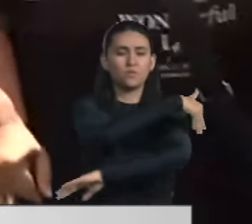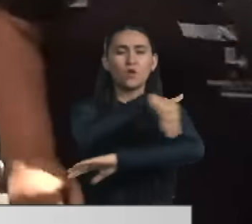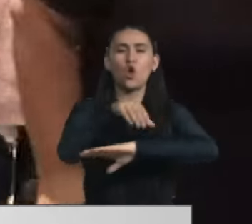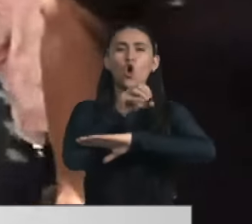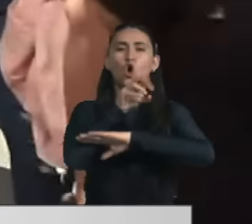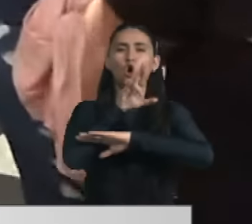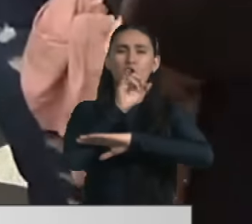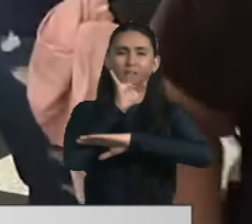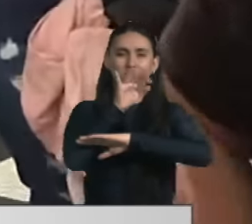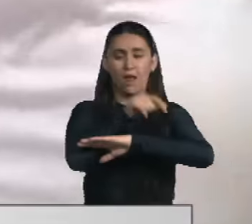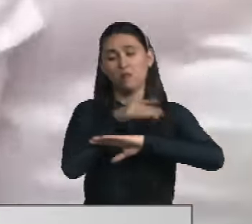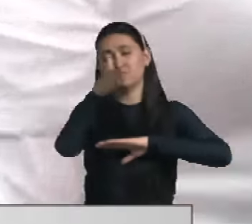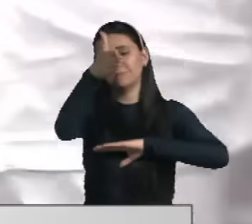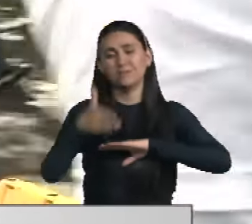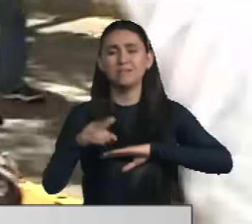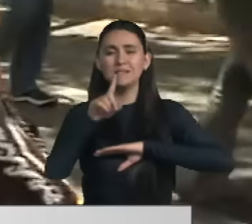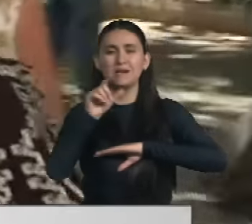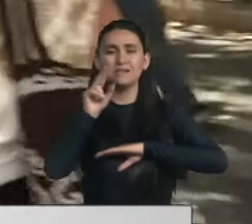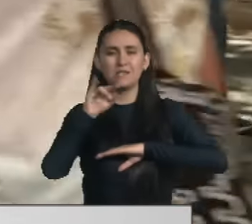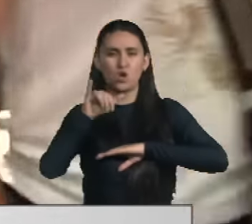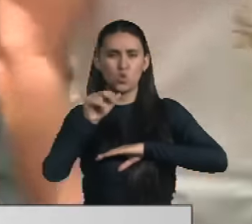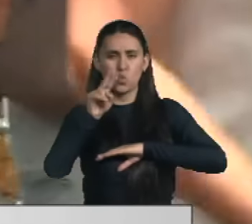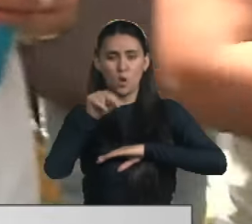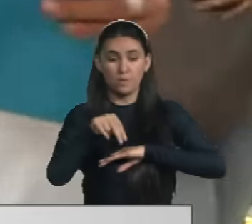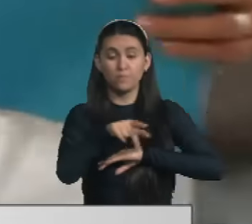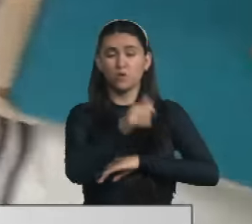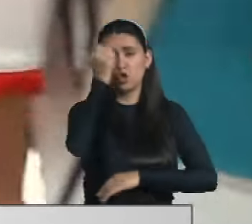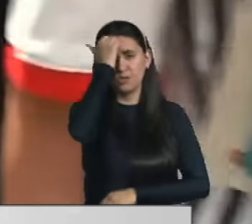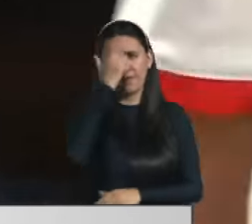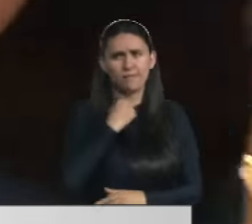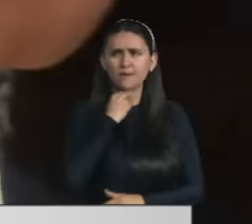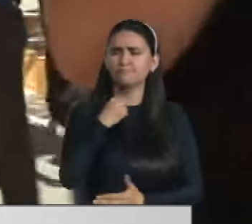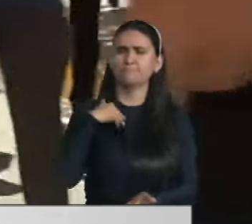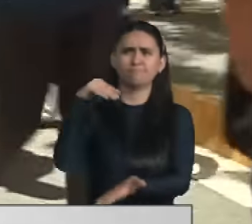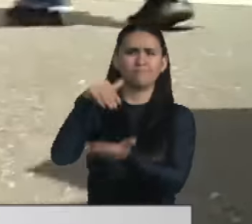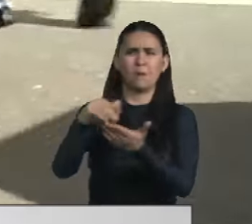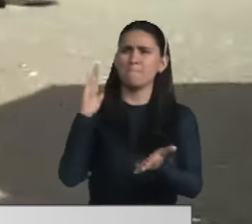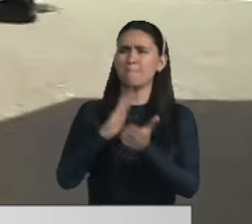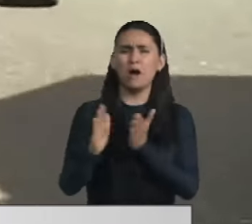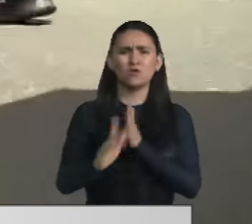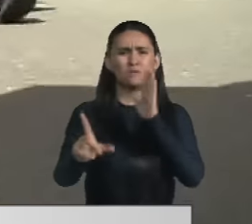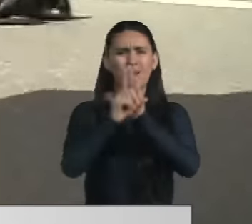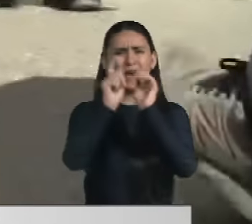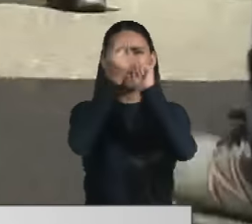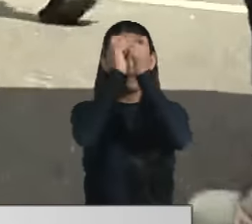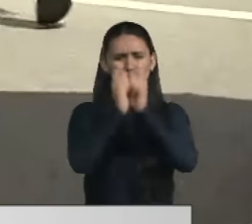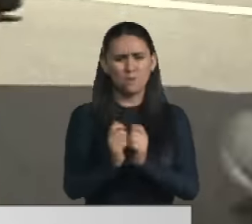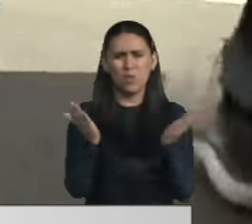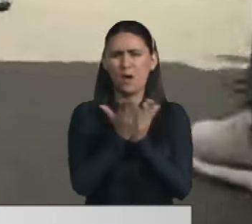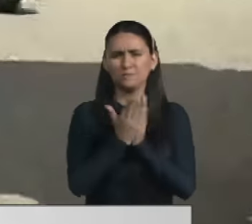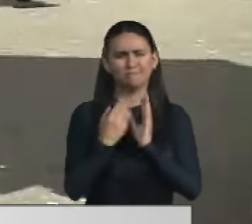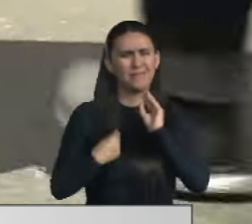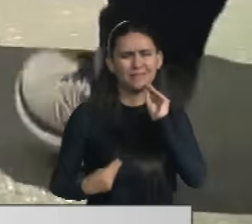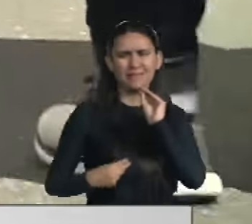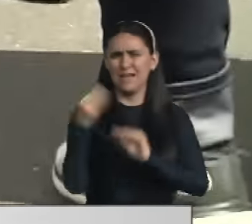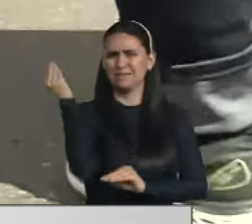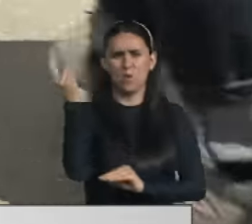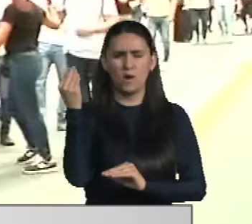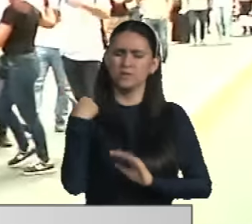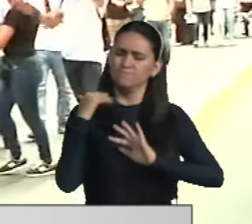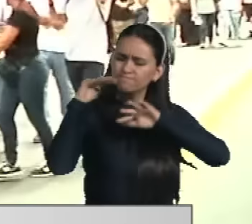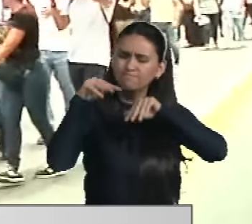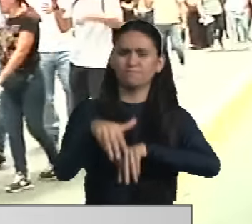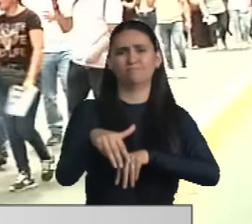calle San Juan. Decenas de maestros elevaron su voz e hicieron reparos a la ley estatutaria de la reforma a la educación. Nos motiva